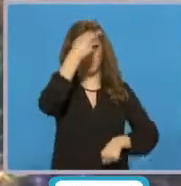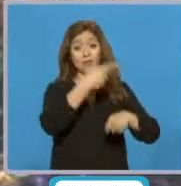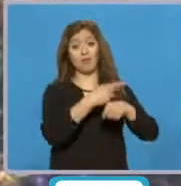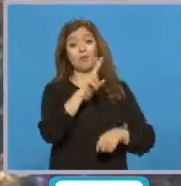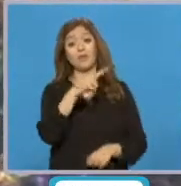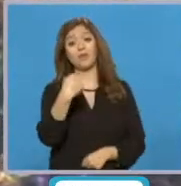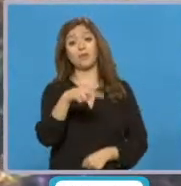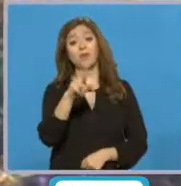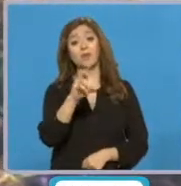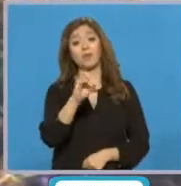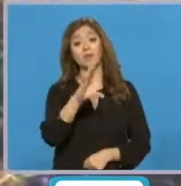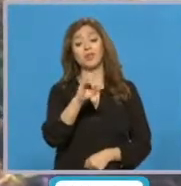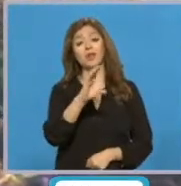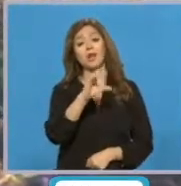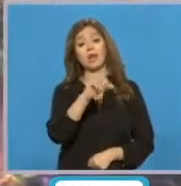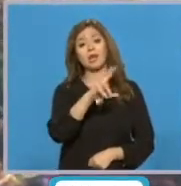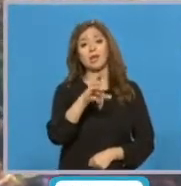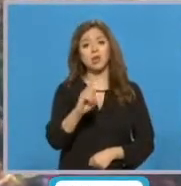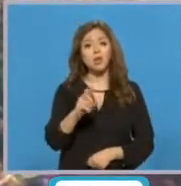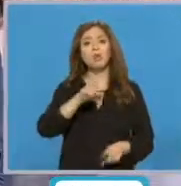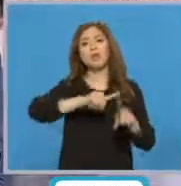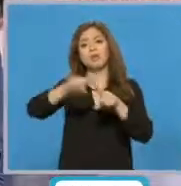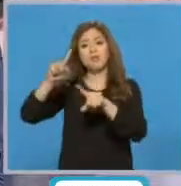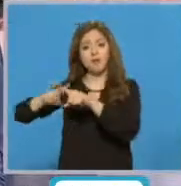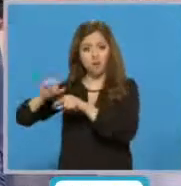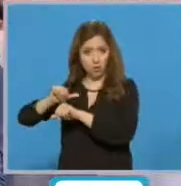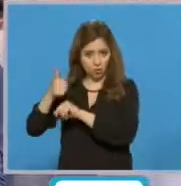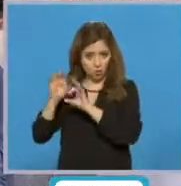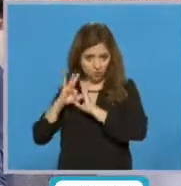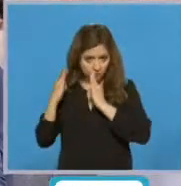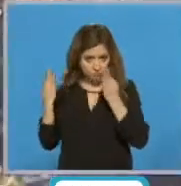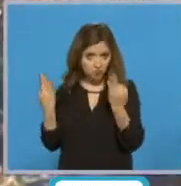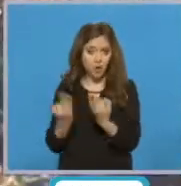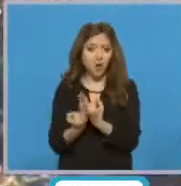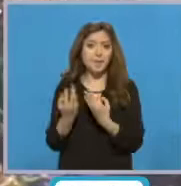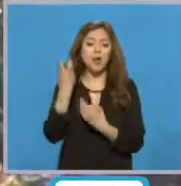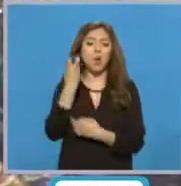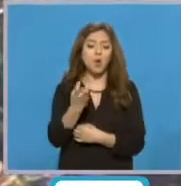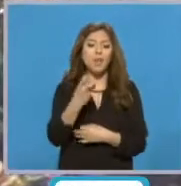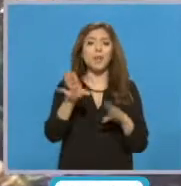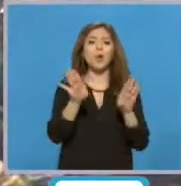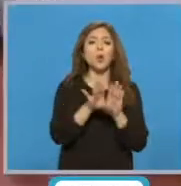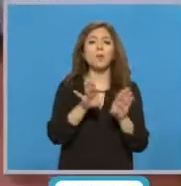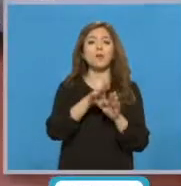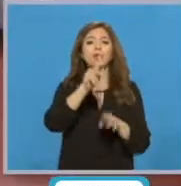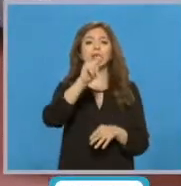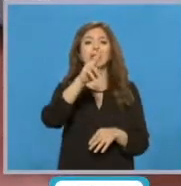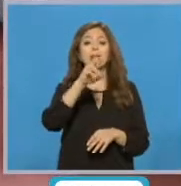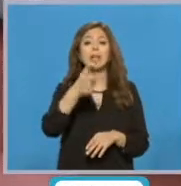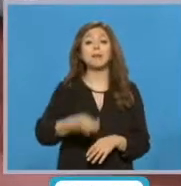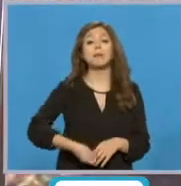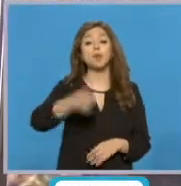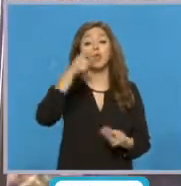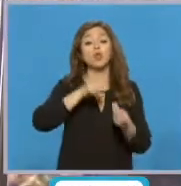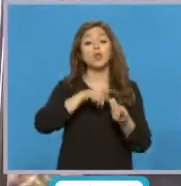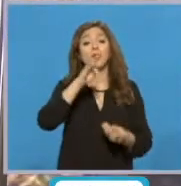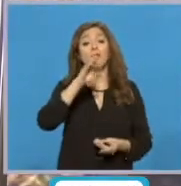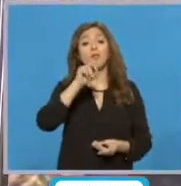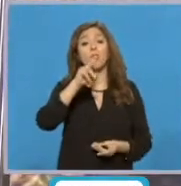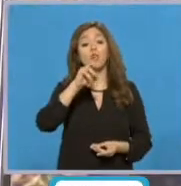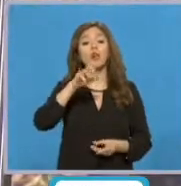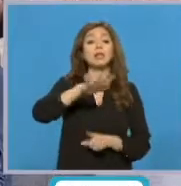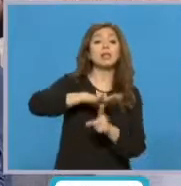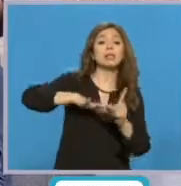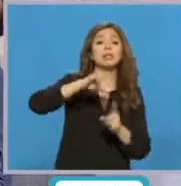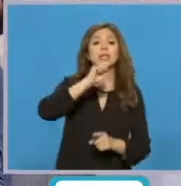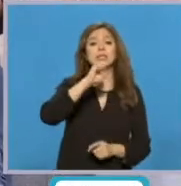obra, que ya se había presentado antes, pero era otra versión totalmente diferente. Ahora es un thriller, es un estreno en el Foro BLCN, en la calle de Zempoala,